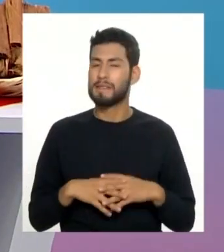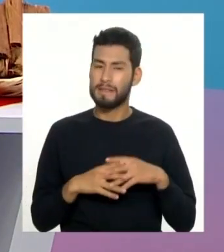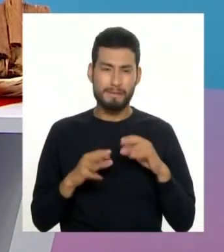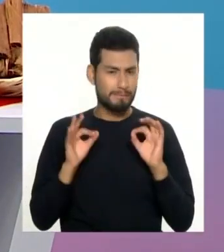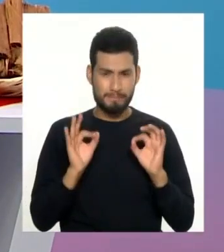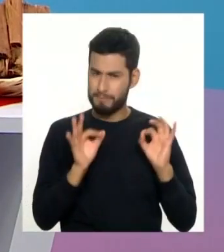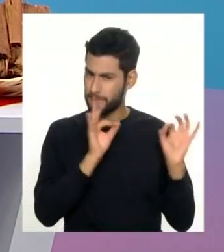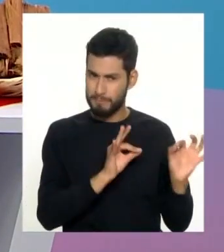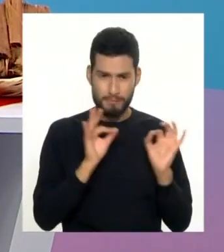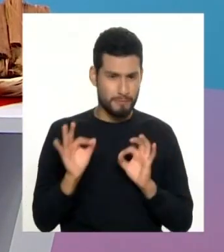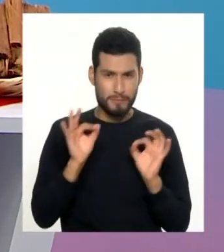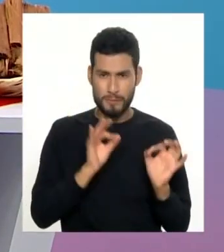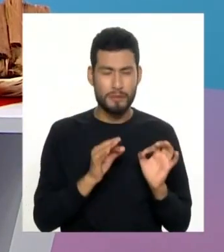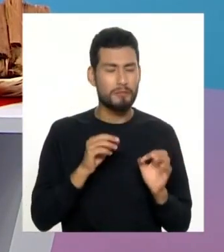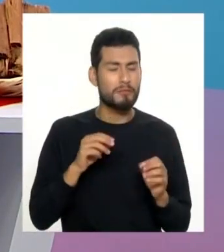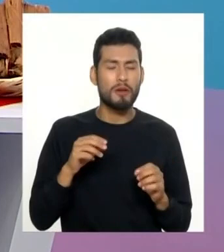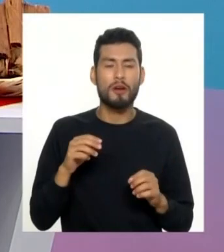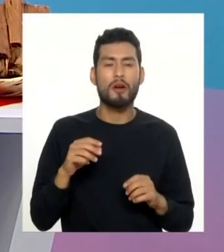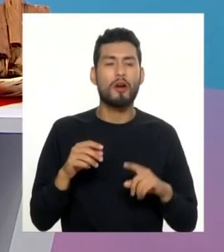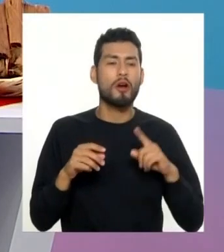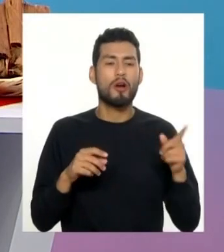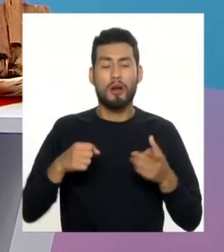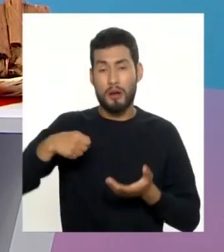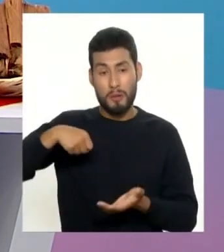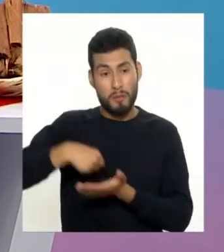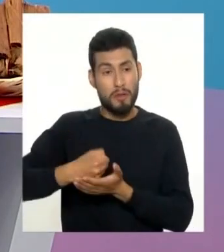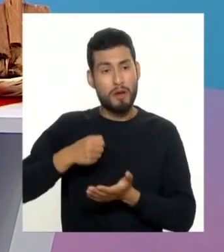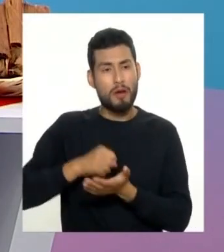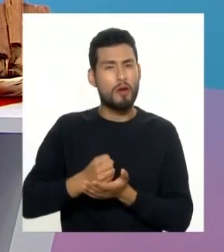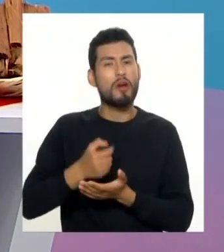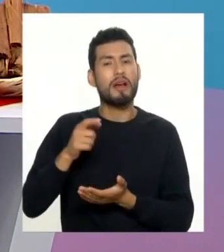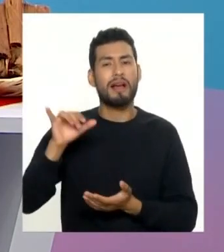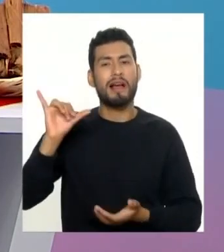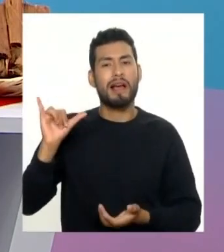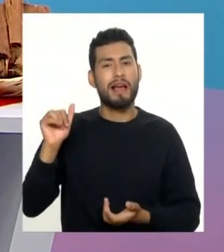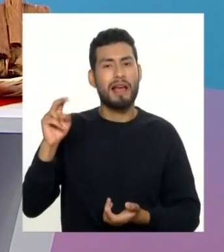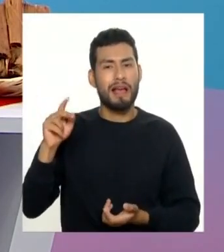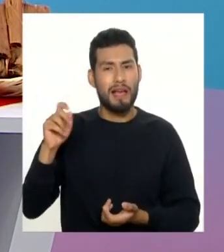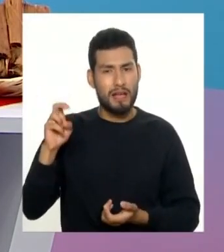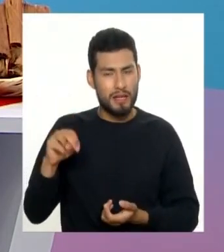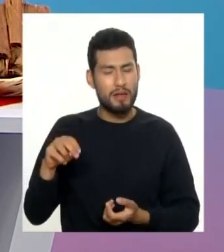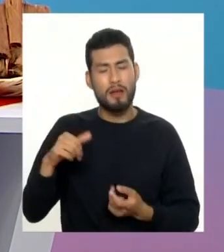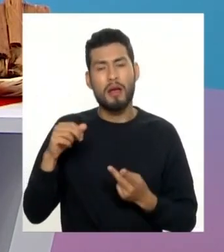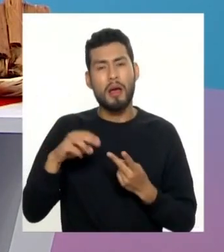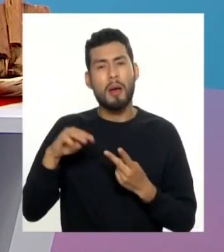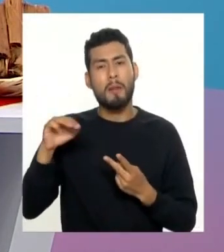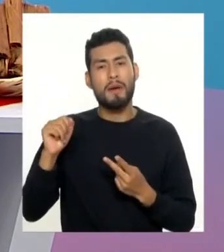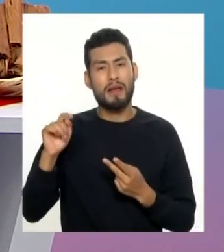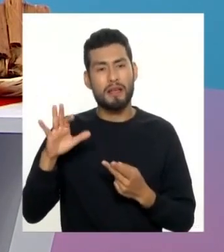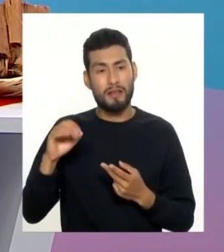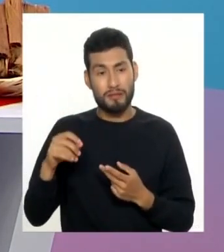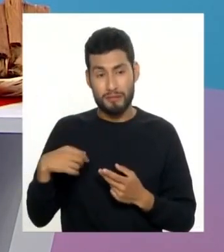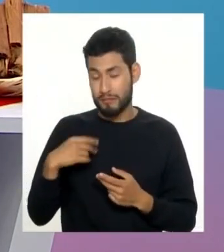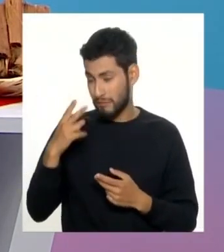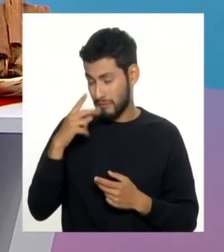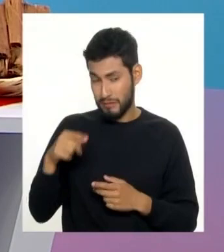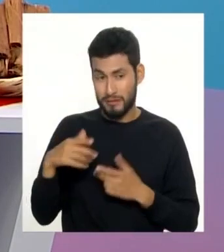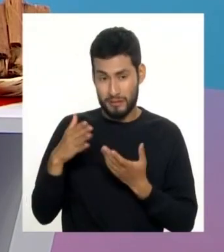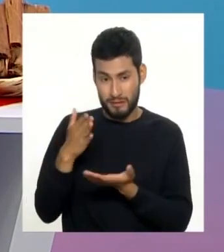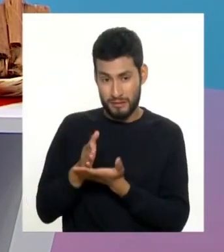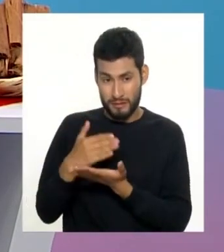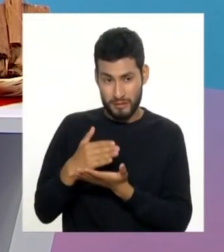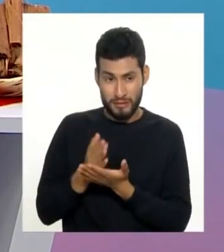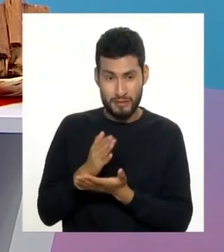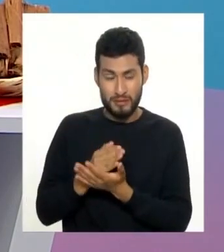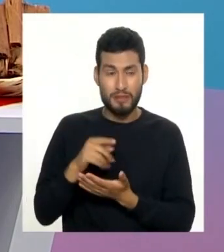realizar este procedimiento con nuestro machacado de llantén y matico que ya tenemos aquí, ¿no es cierto? Ya lo hemos